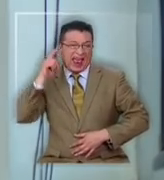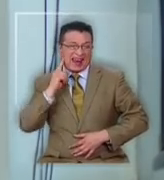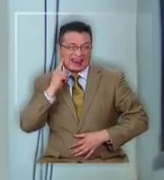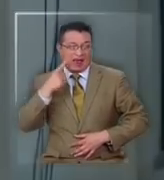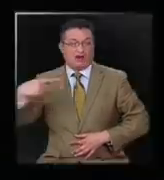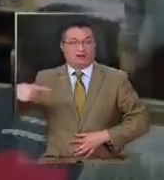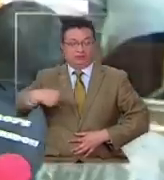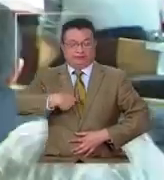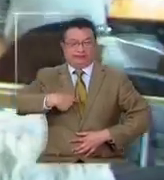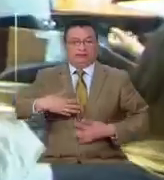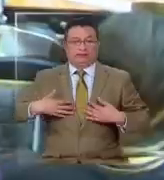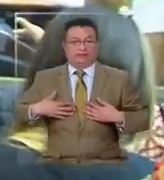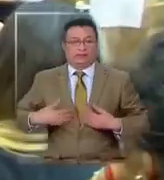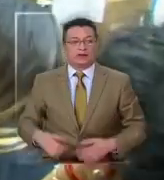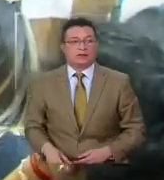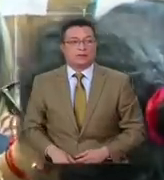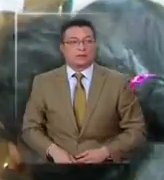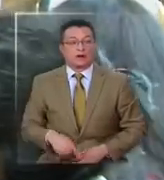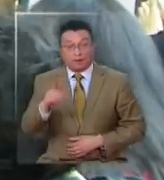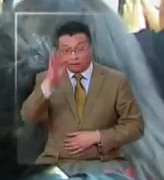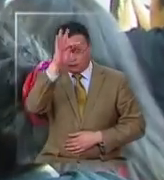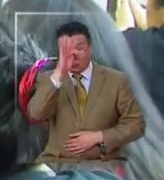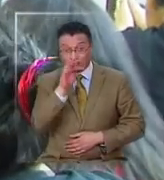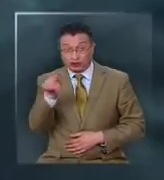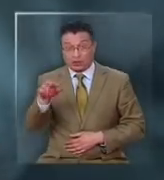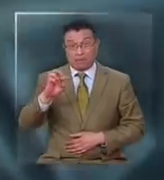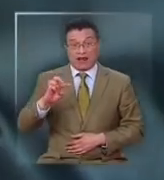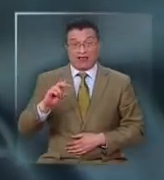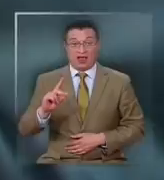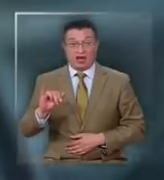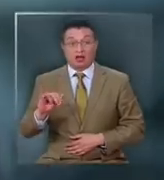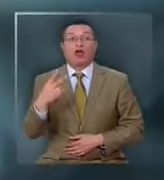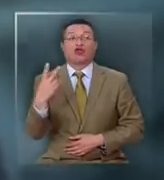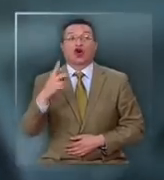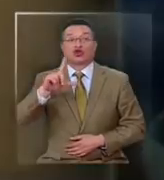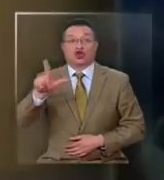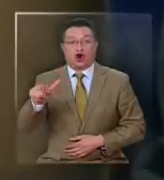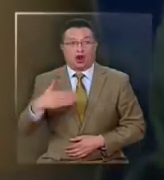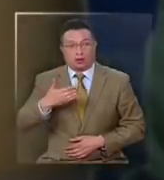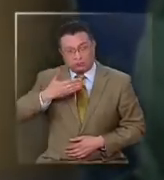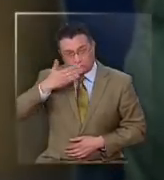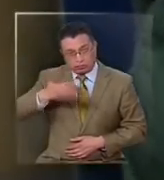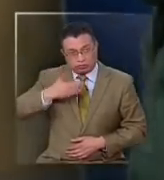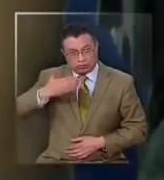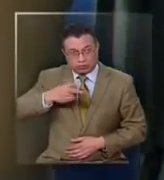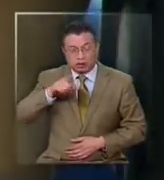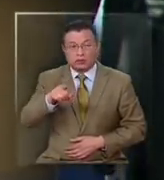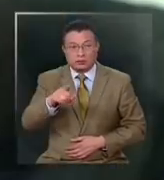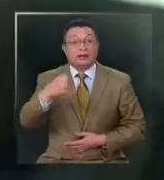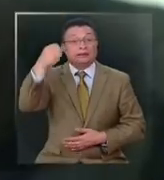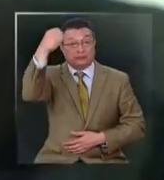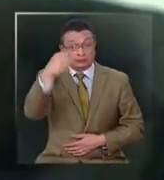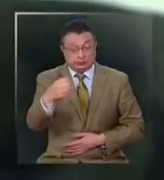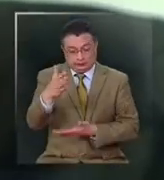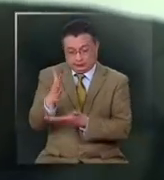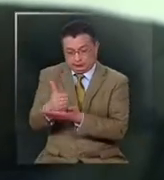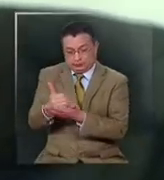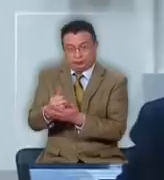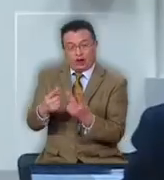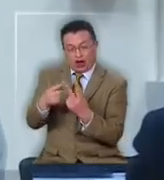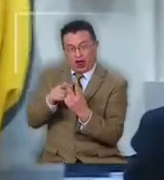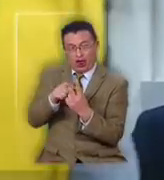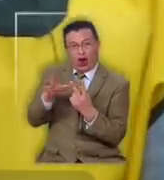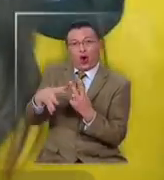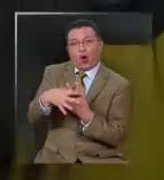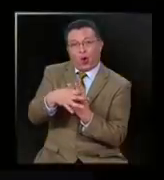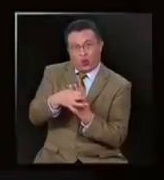cortopunzante en la región torácica. El funcionario de la PDI declaró por más de 2 horas, aseguró que el crimen fue planificado juntos y